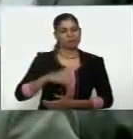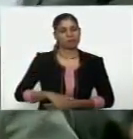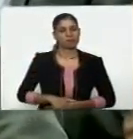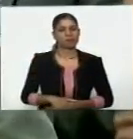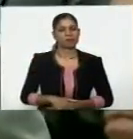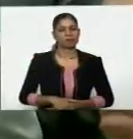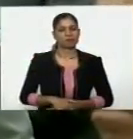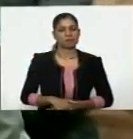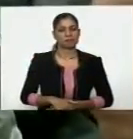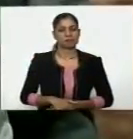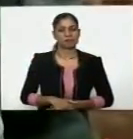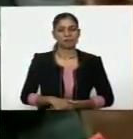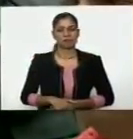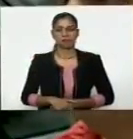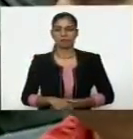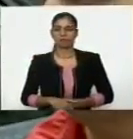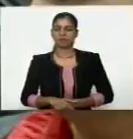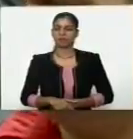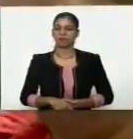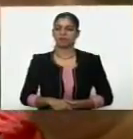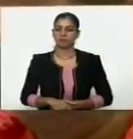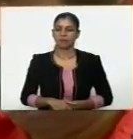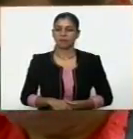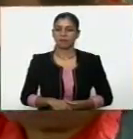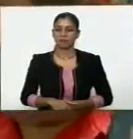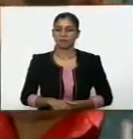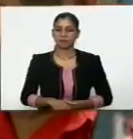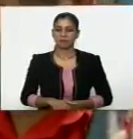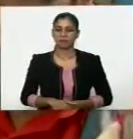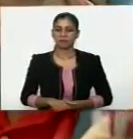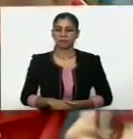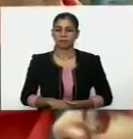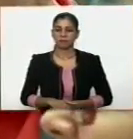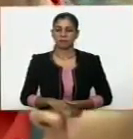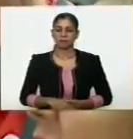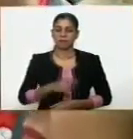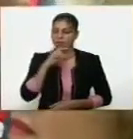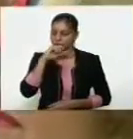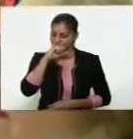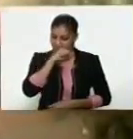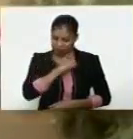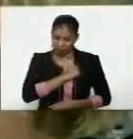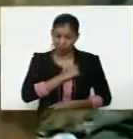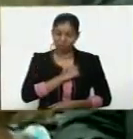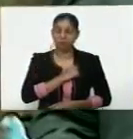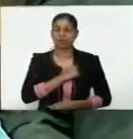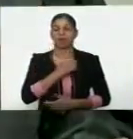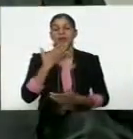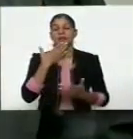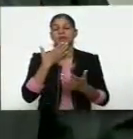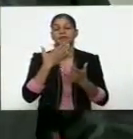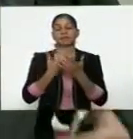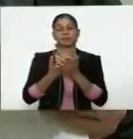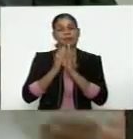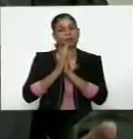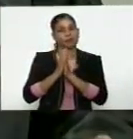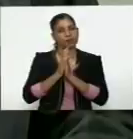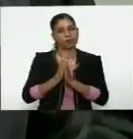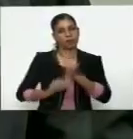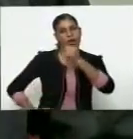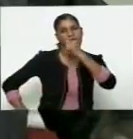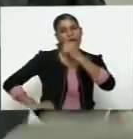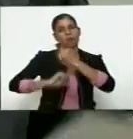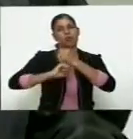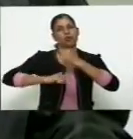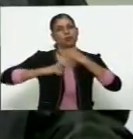sino, y esto lo pido desde lo más profundo de mi alma, un apoyo pero contundente